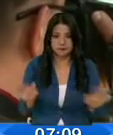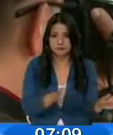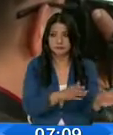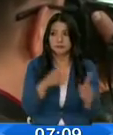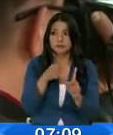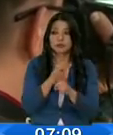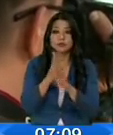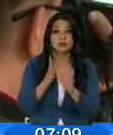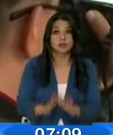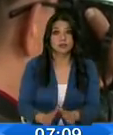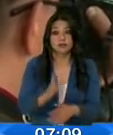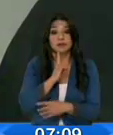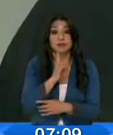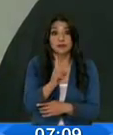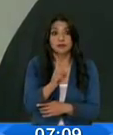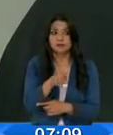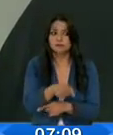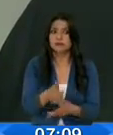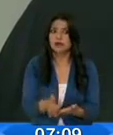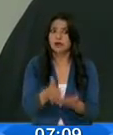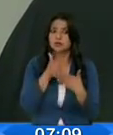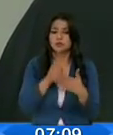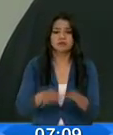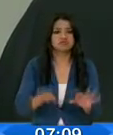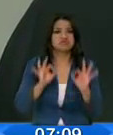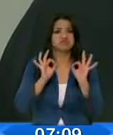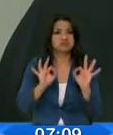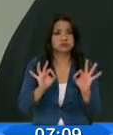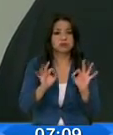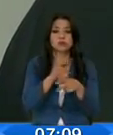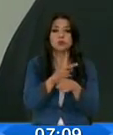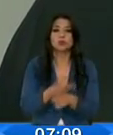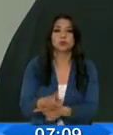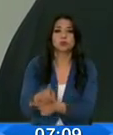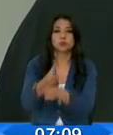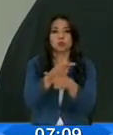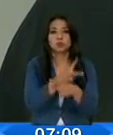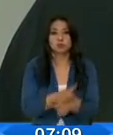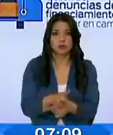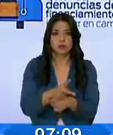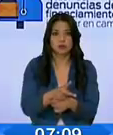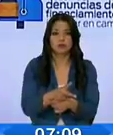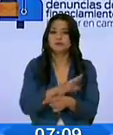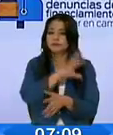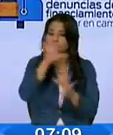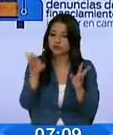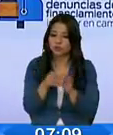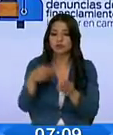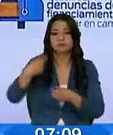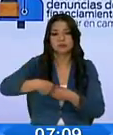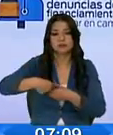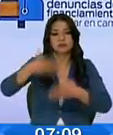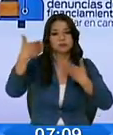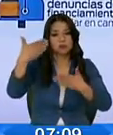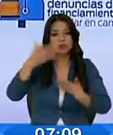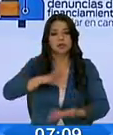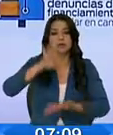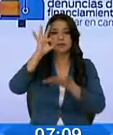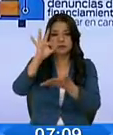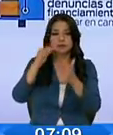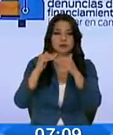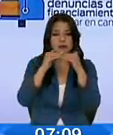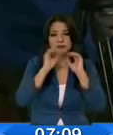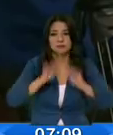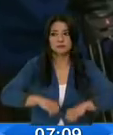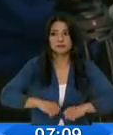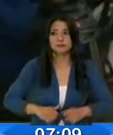Verde Soto, esta será una herramienta válida para poder precautelar los principios de participación política y representación